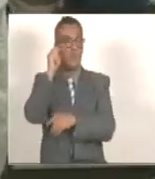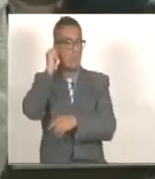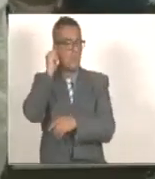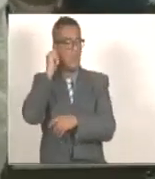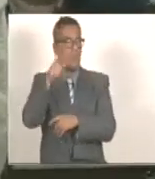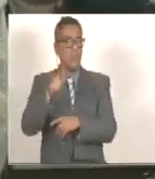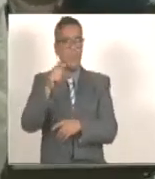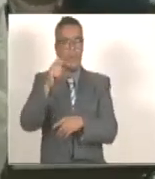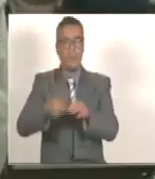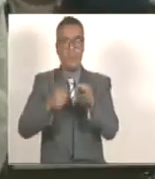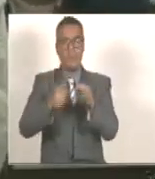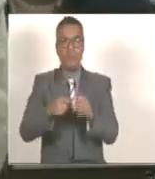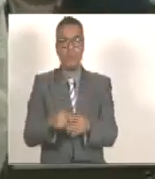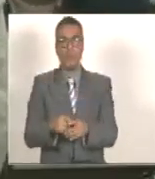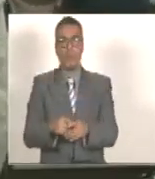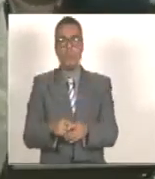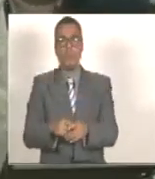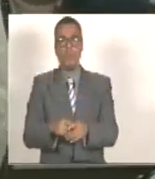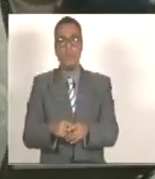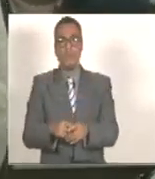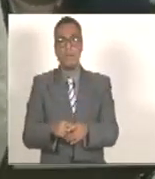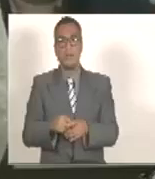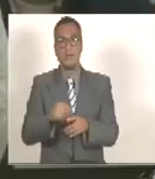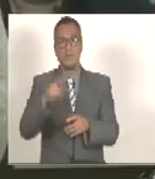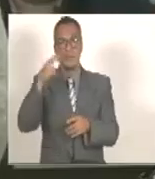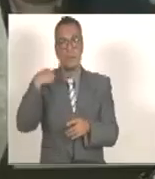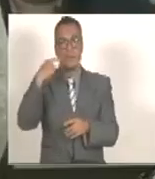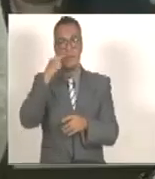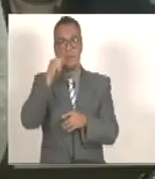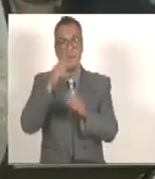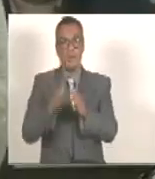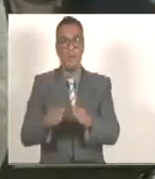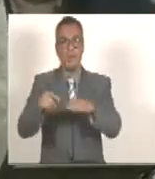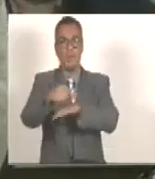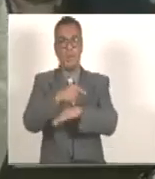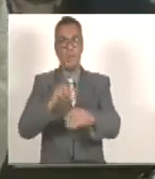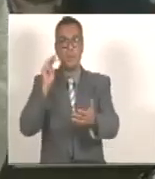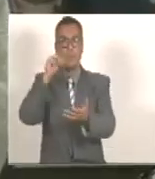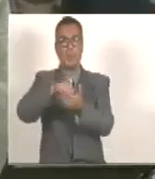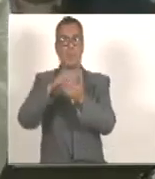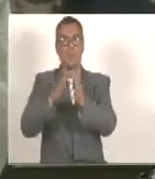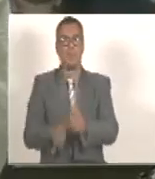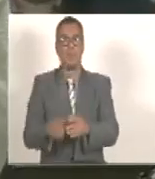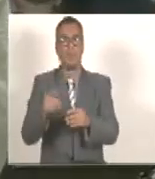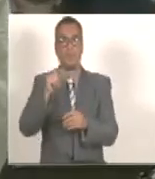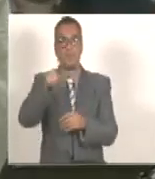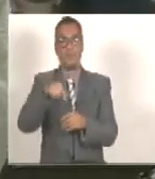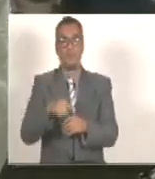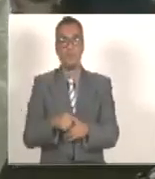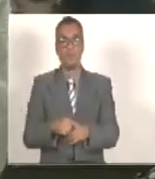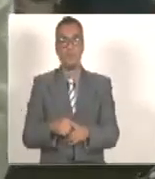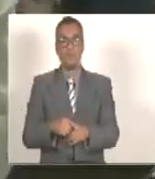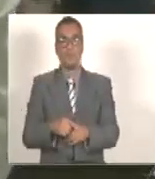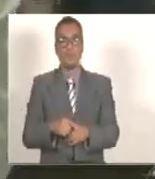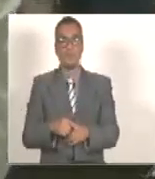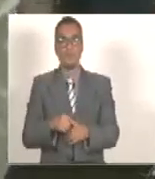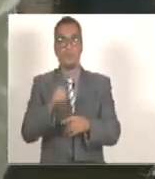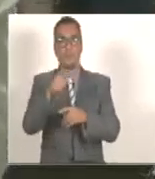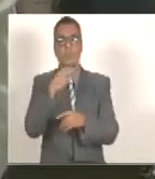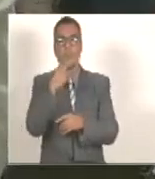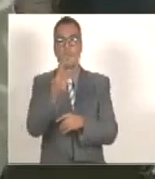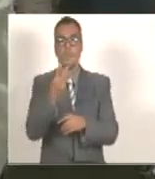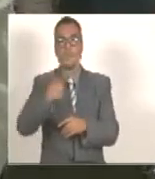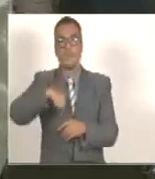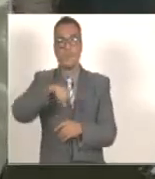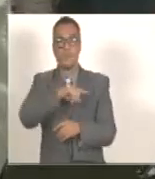de la República, que lo soy y me honra, como ciudadana del Estado de Aragua. Seguramente, pues como vocera de